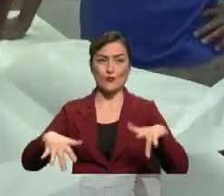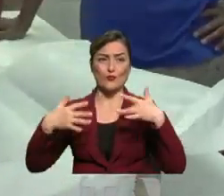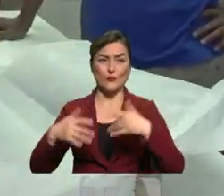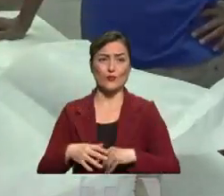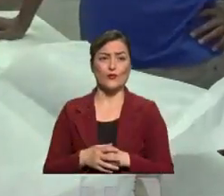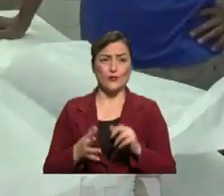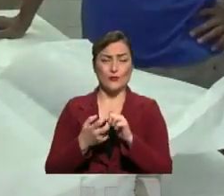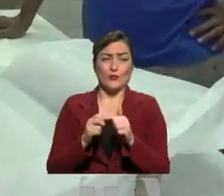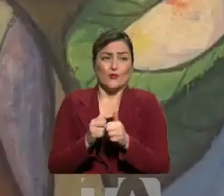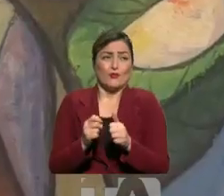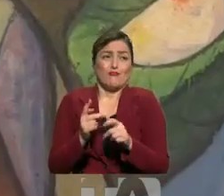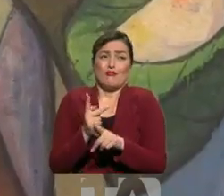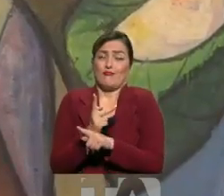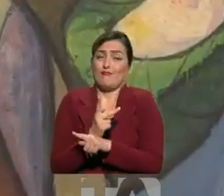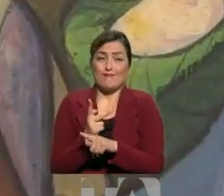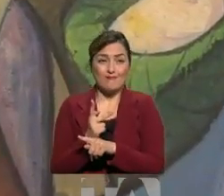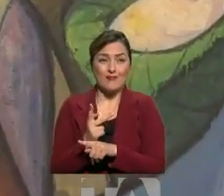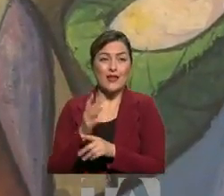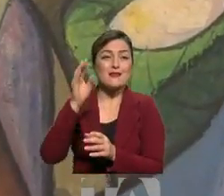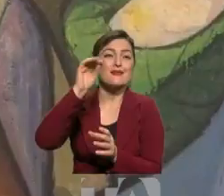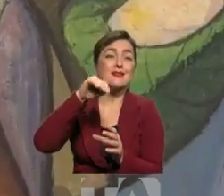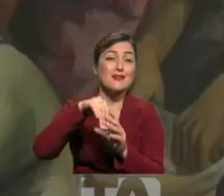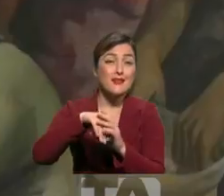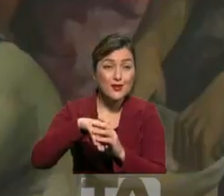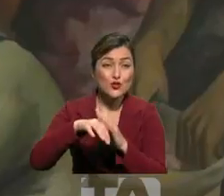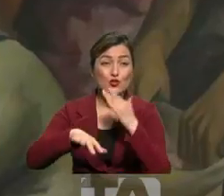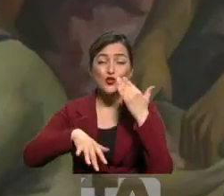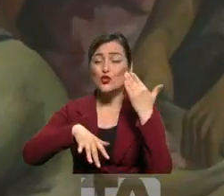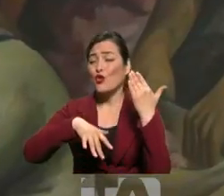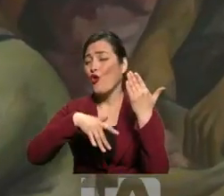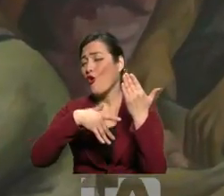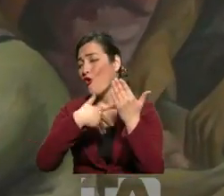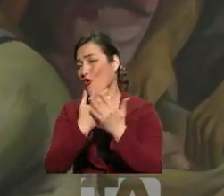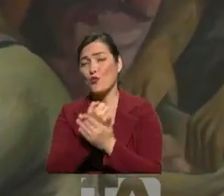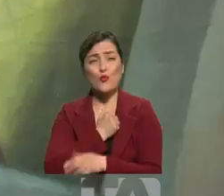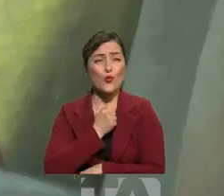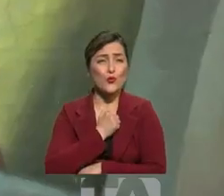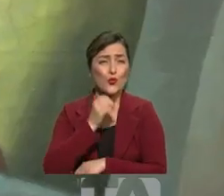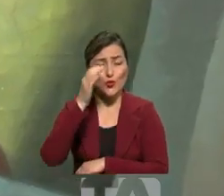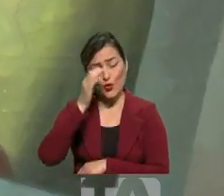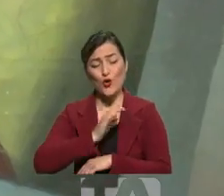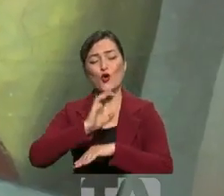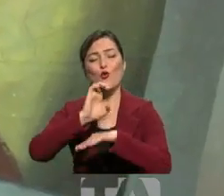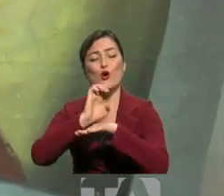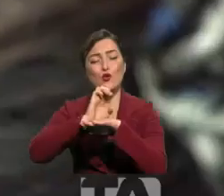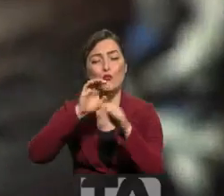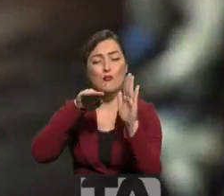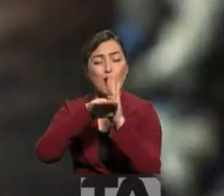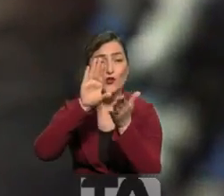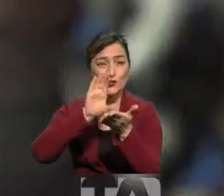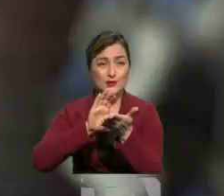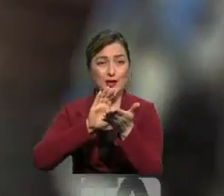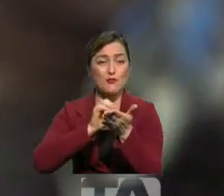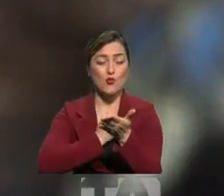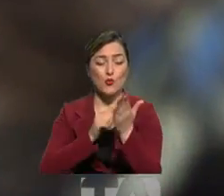convierte en un problema mucho mayor al saber que en su interior se encuentra la reserva patrimonial del Banco Central, que ahora pertenece